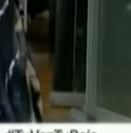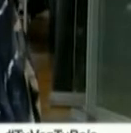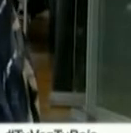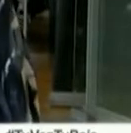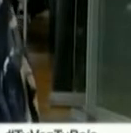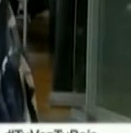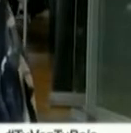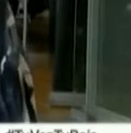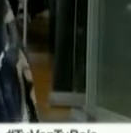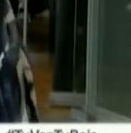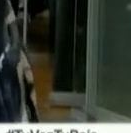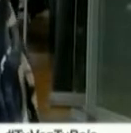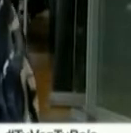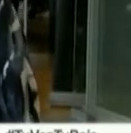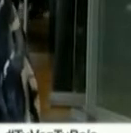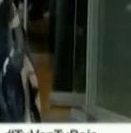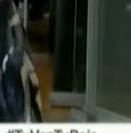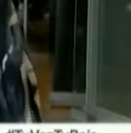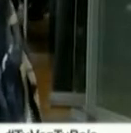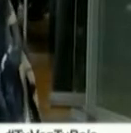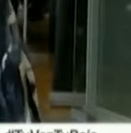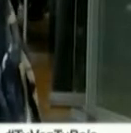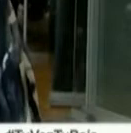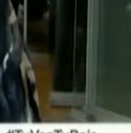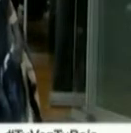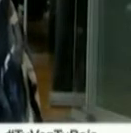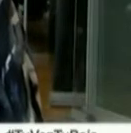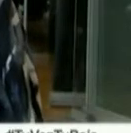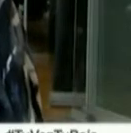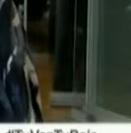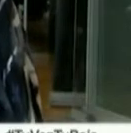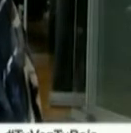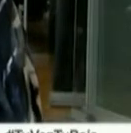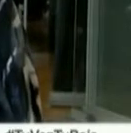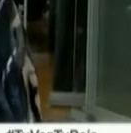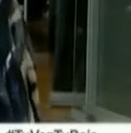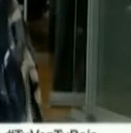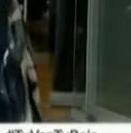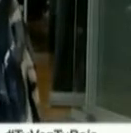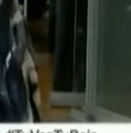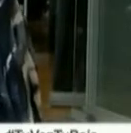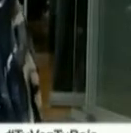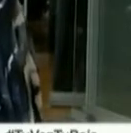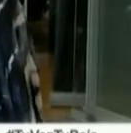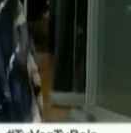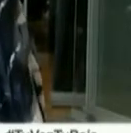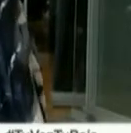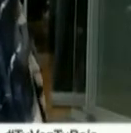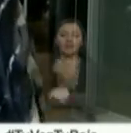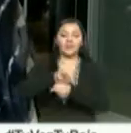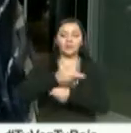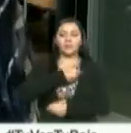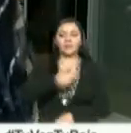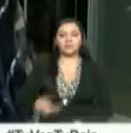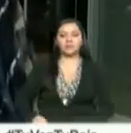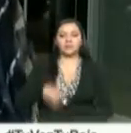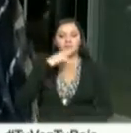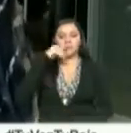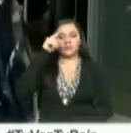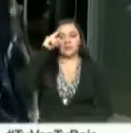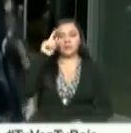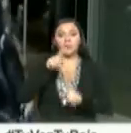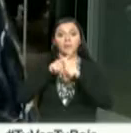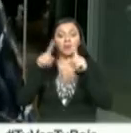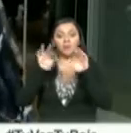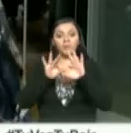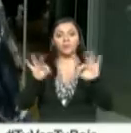la vicepresidenta de la comisión, en un decreto firmado por el señor presidente de la República. Sin embargo, pues había que elevarlo a nivel de ley,